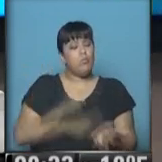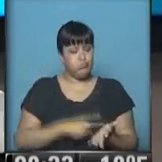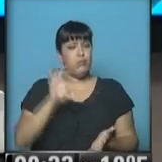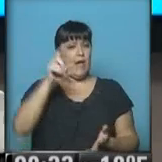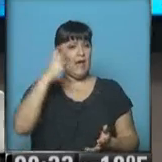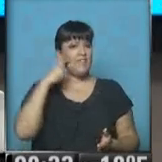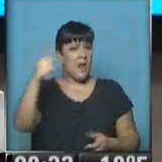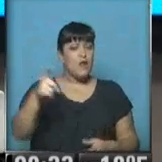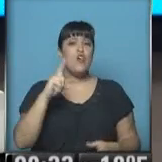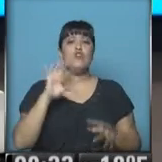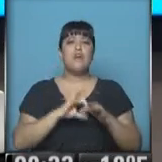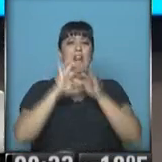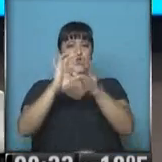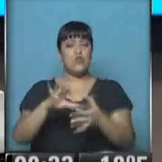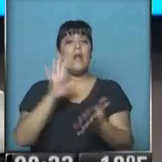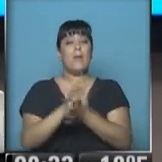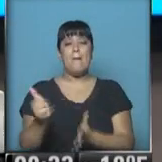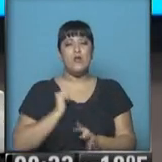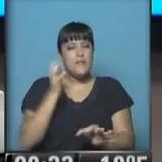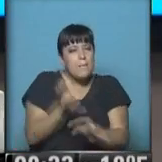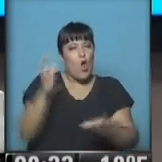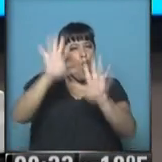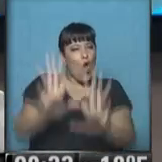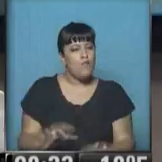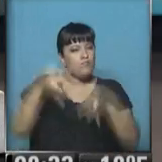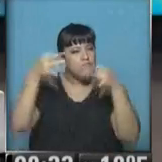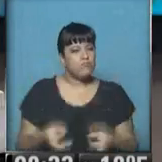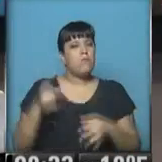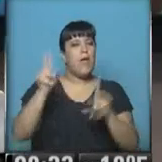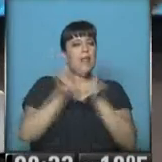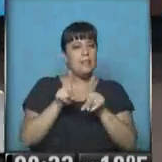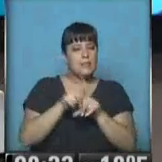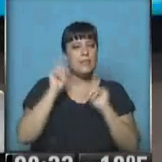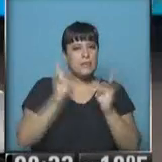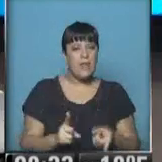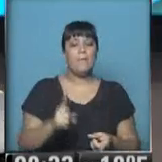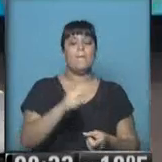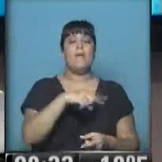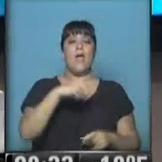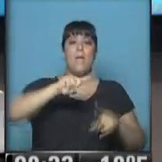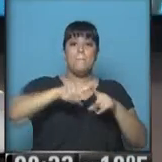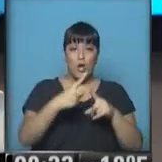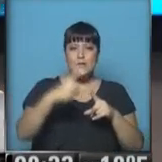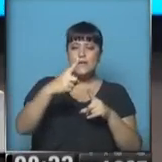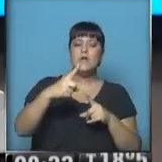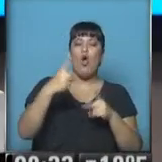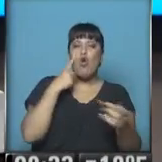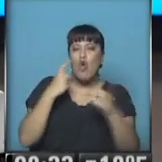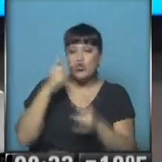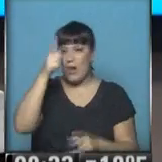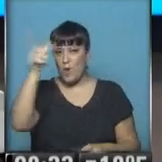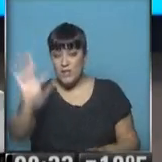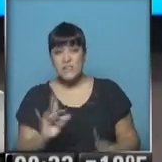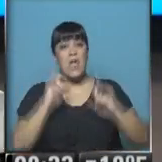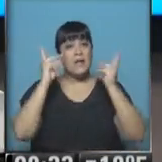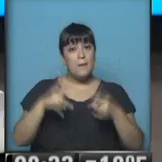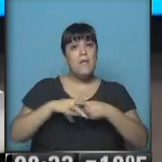tienen que ver con la profesionalización de la policía con el monitoreo de la policía por parte del poder político eh Por la tecnología